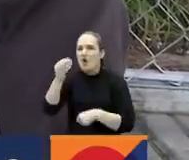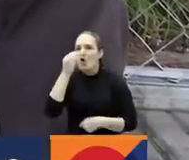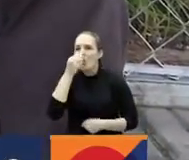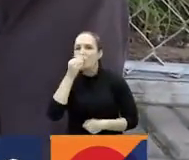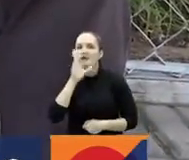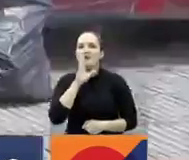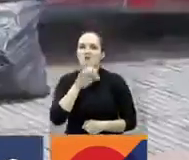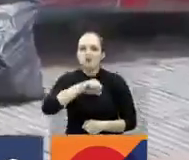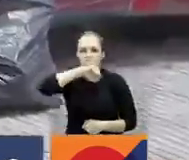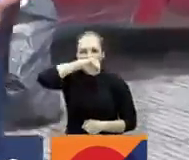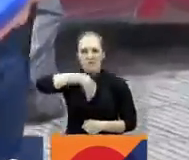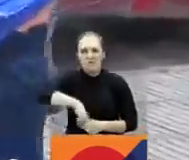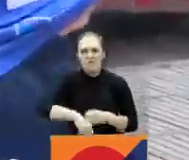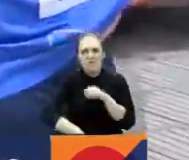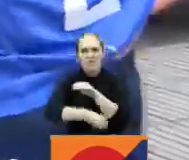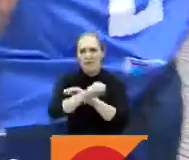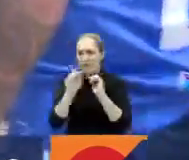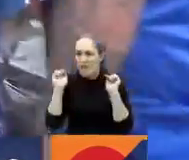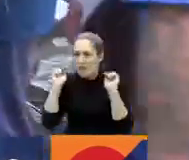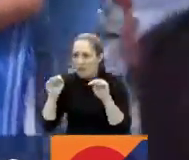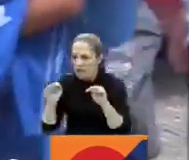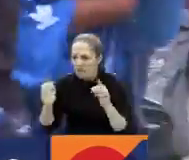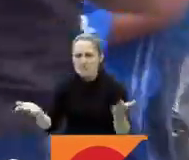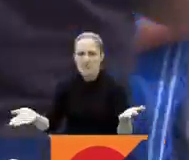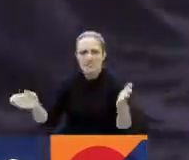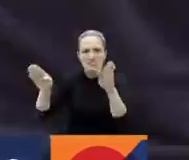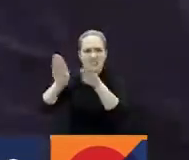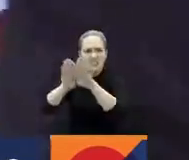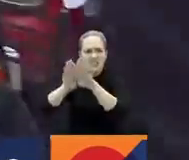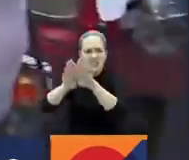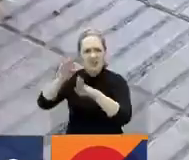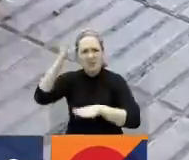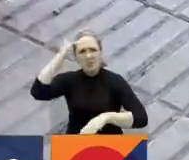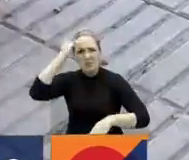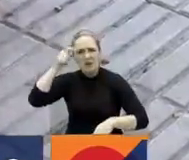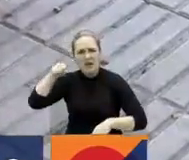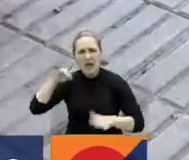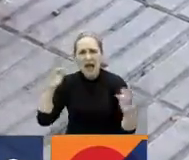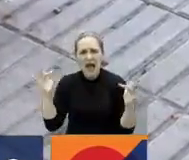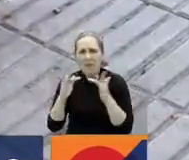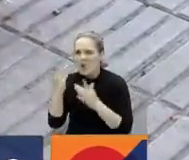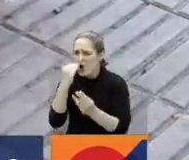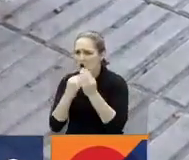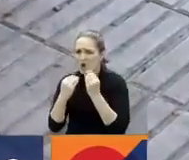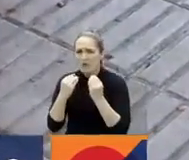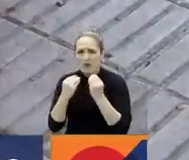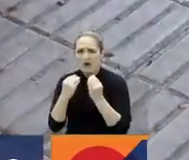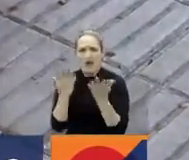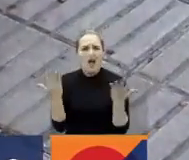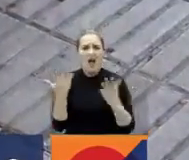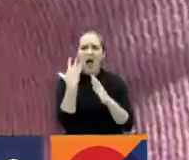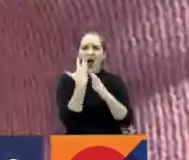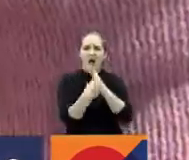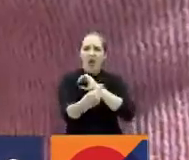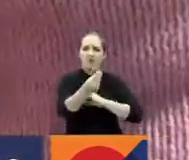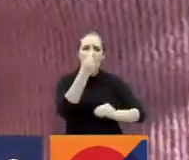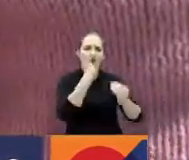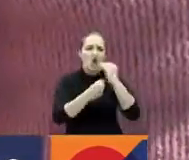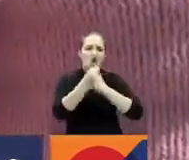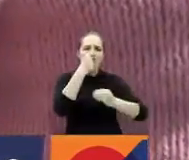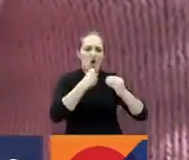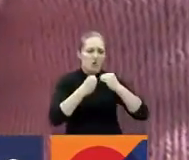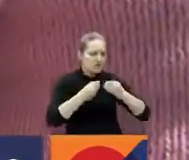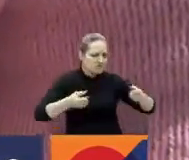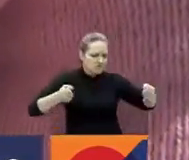del fútbol en Bogotá. Hoy, como forma de protesta por el cierre del Palacio del Colesterol, decenas de fanáticos se reunieron para almorzar cuchuco